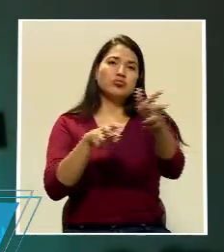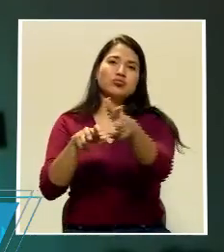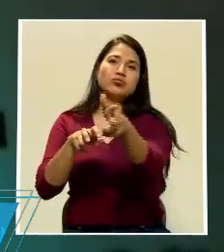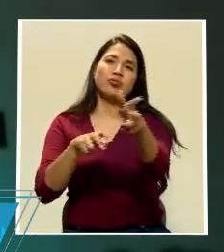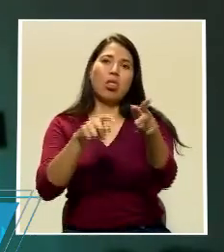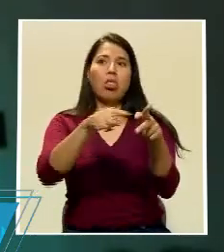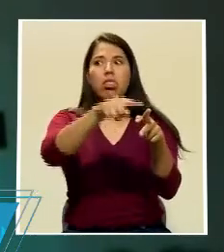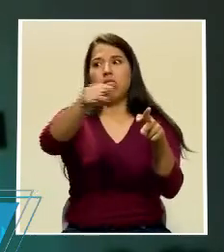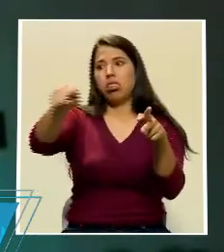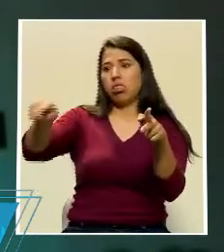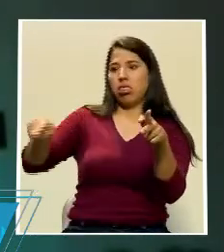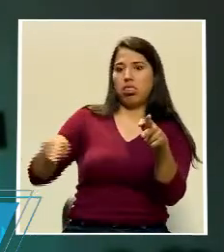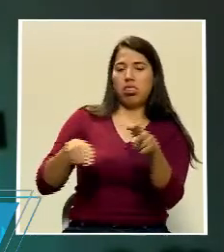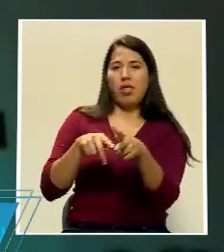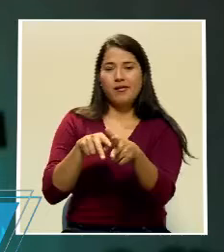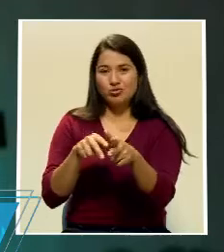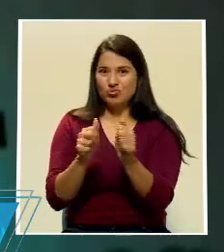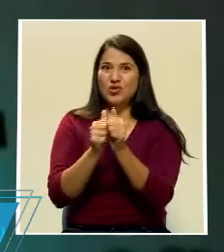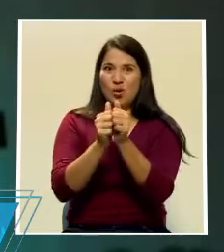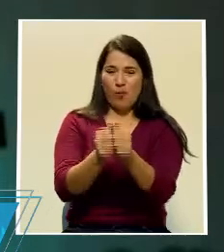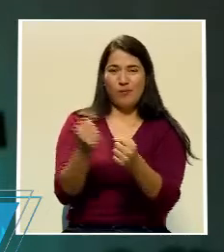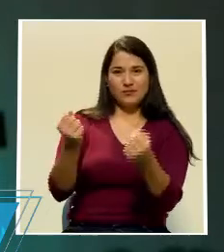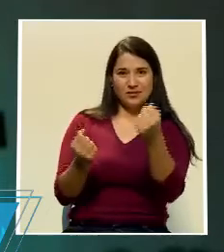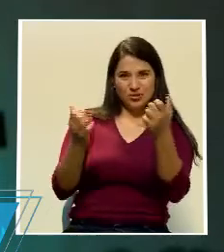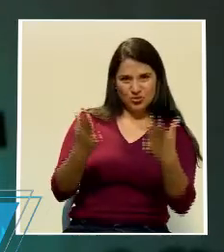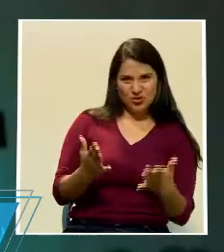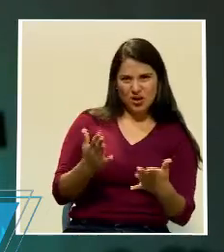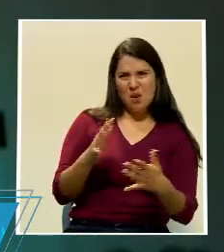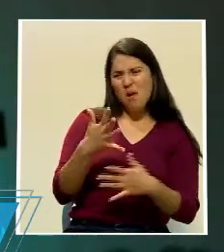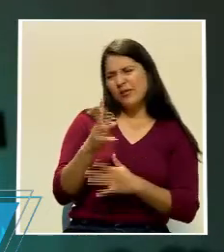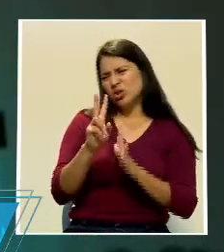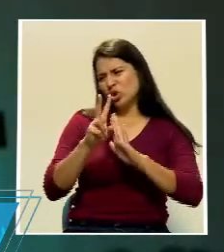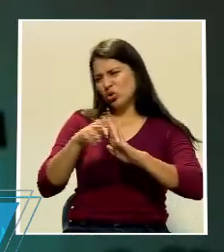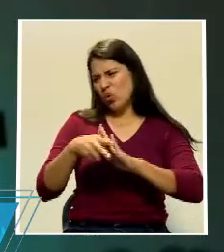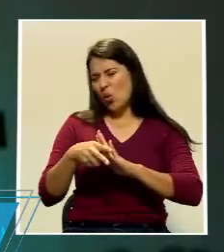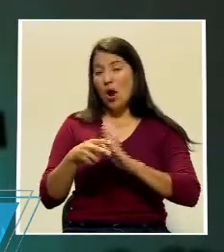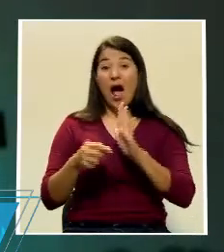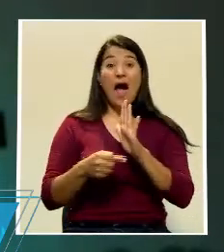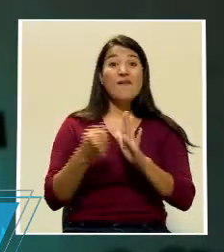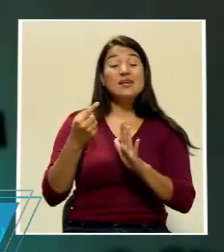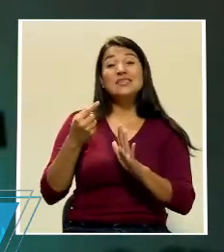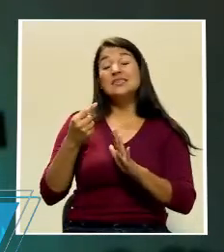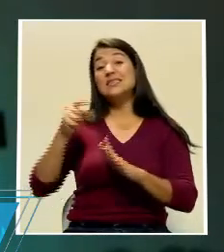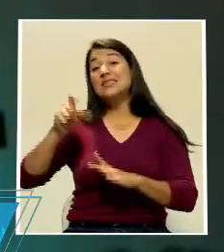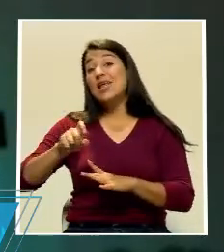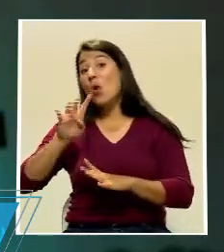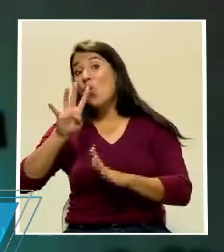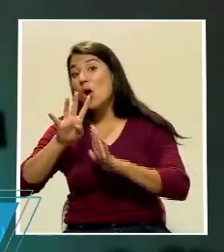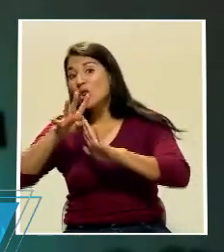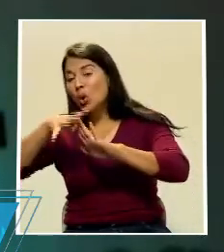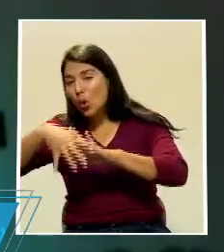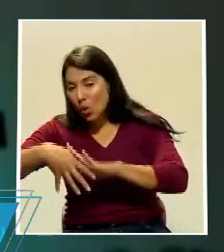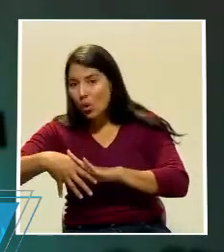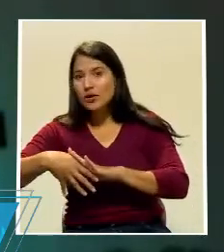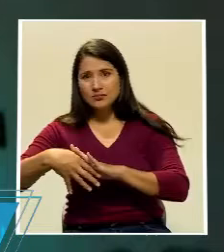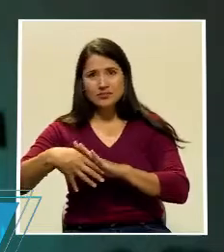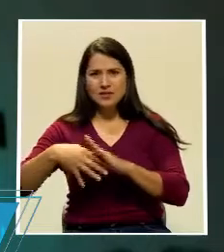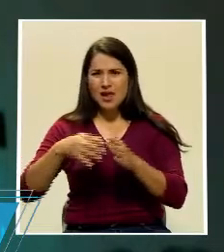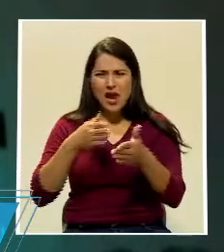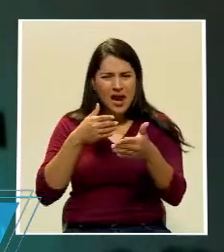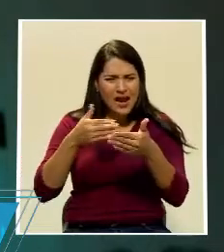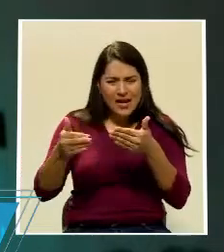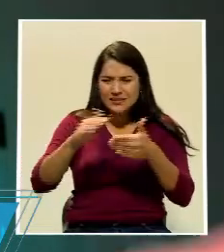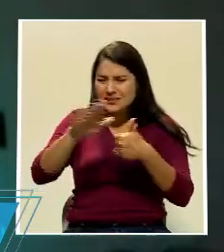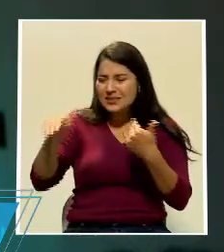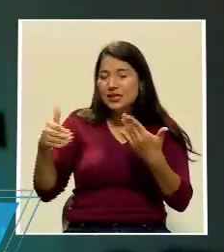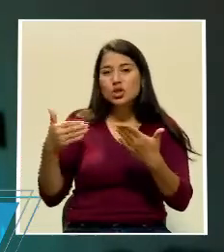vuelta. Es una vuelta que debería durar 2 horas, termina durando 4 horas. A veces atraviesa casi toda la capital